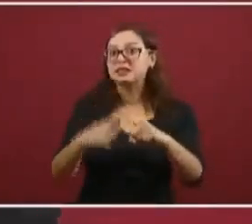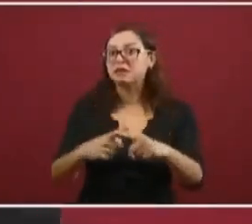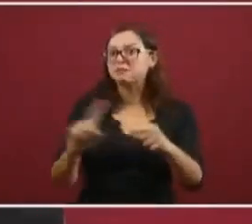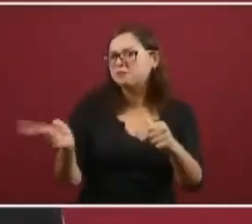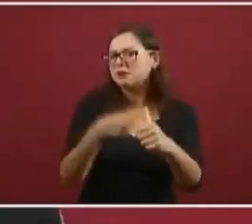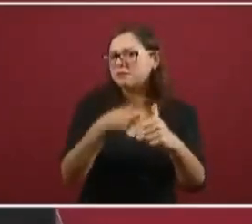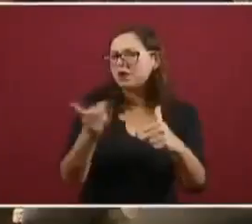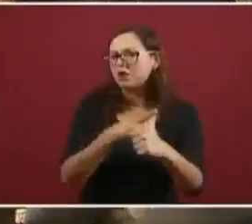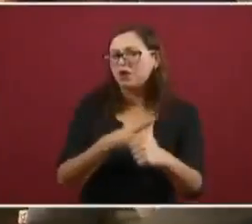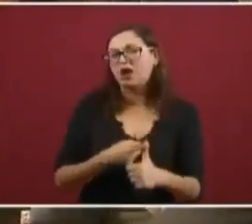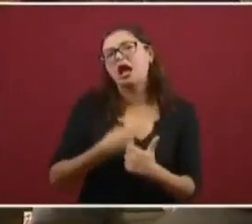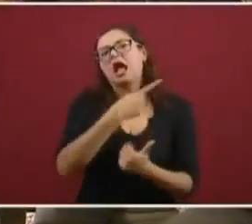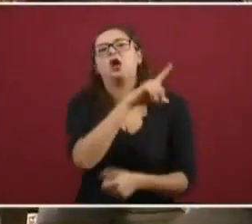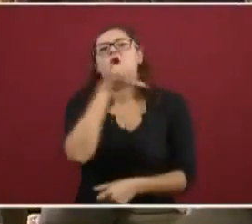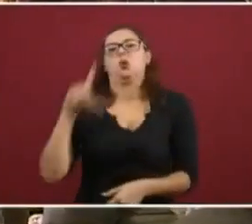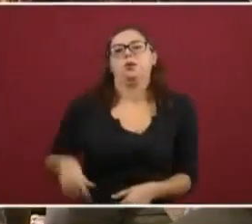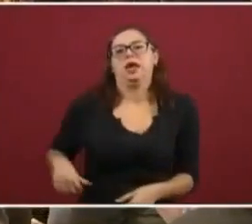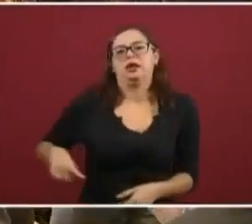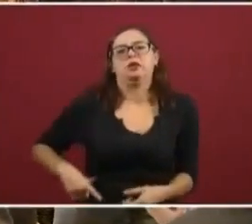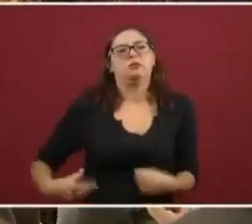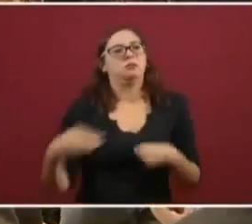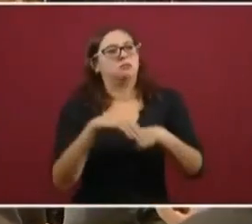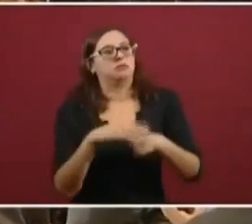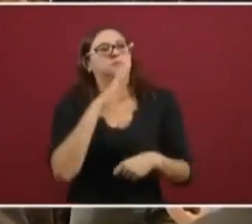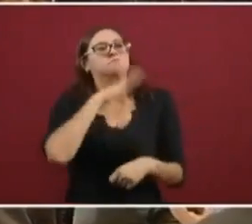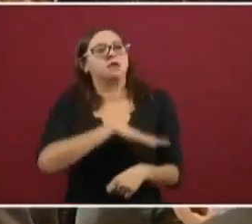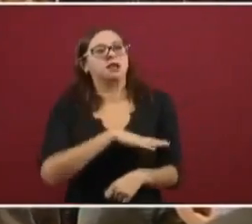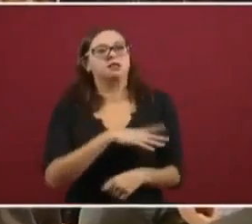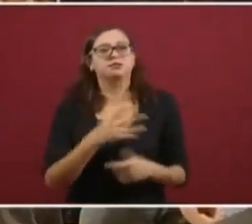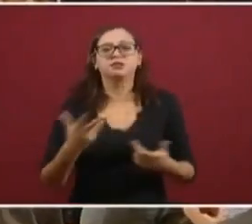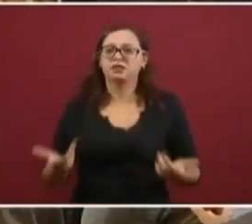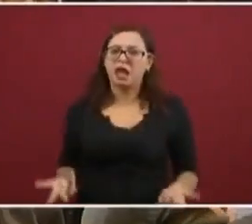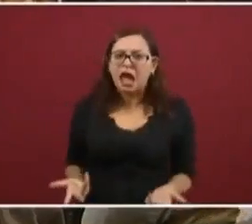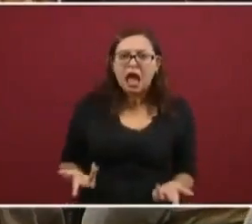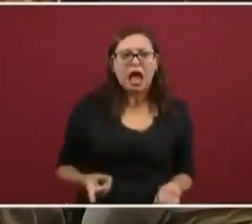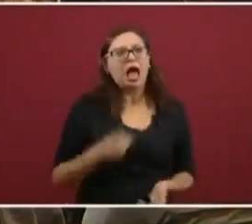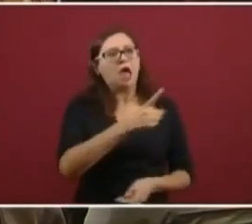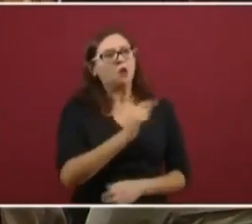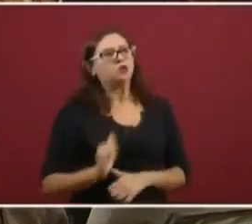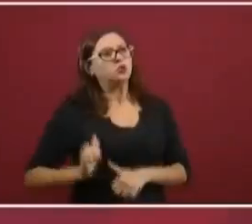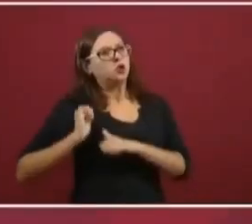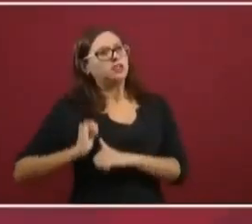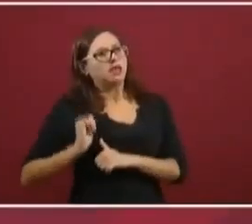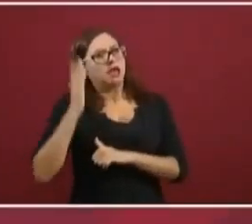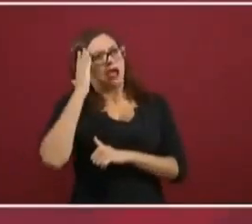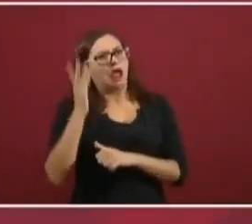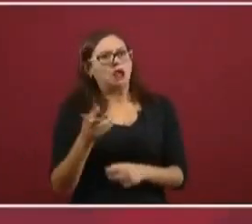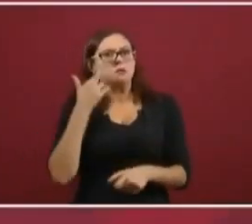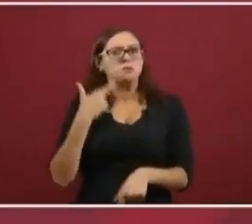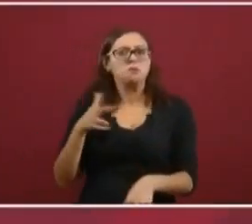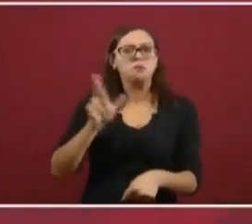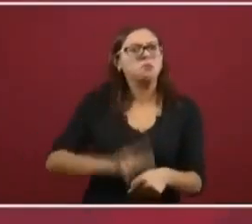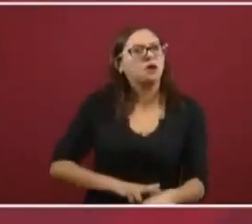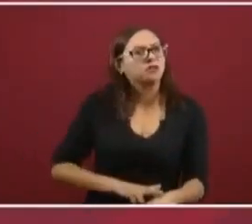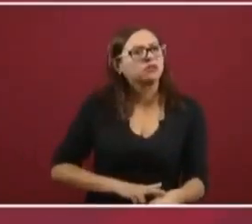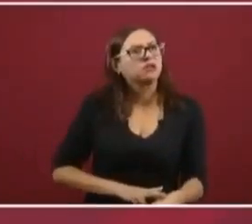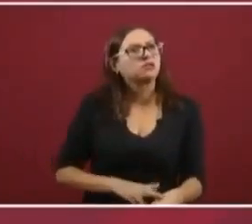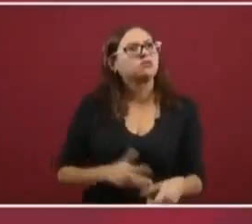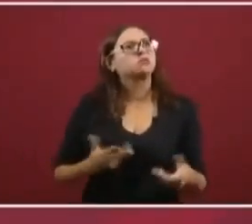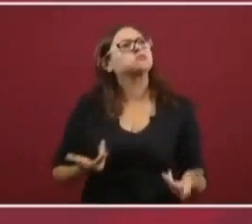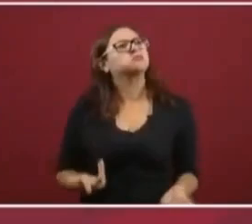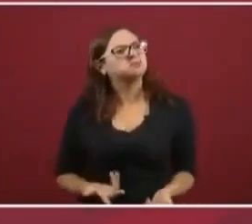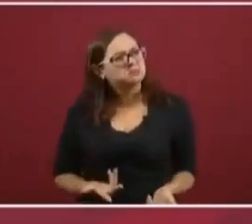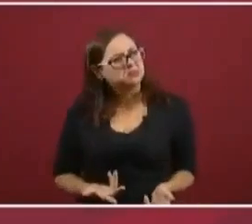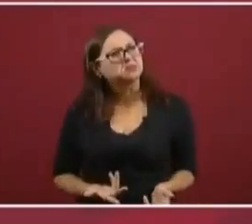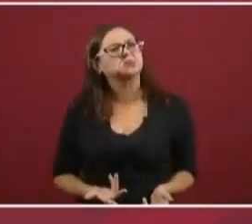si los de arriba eran ladrones Pues